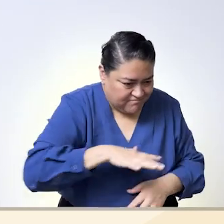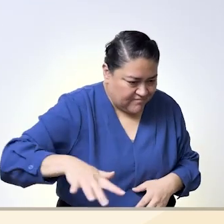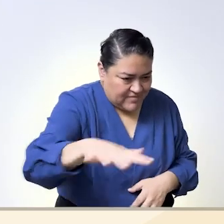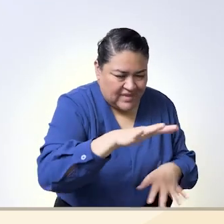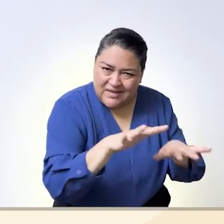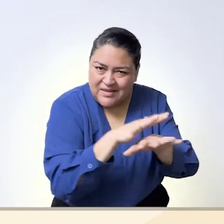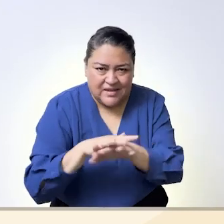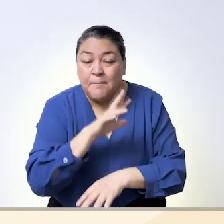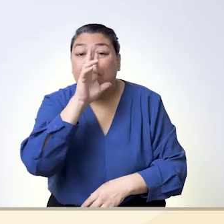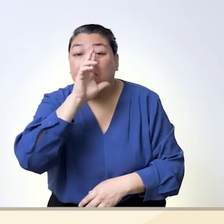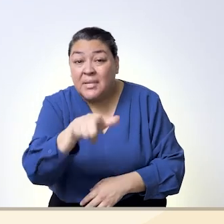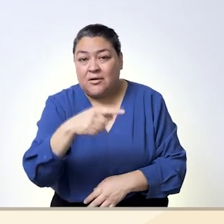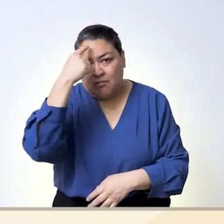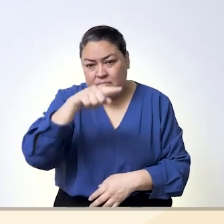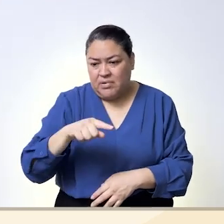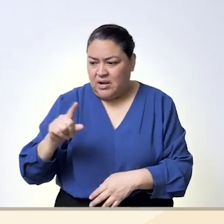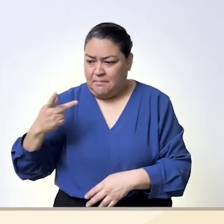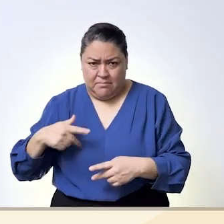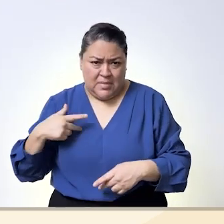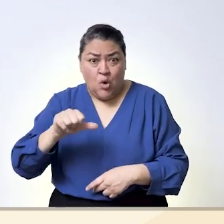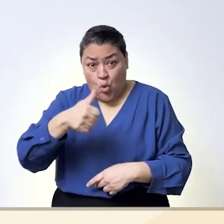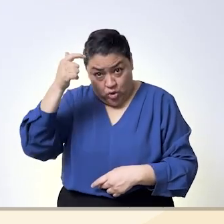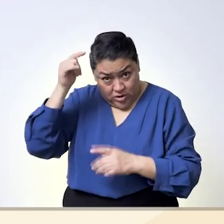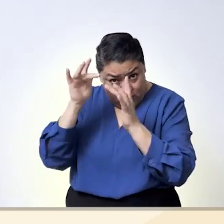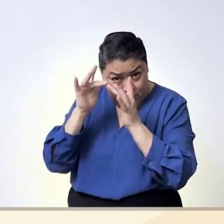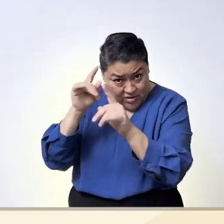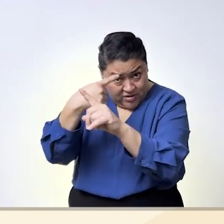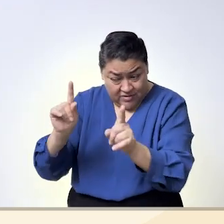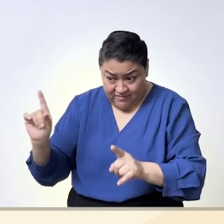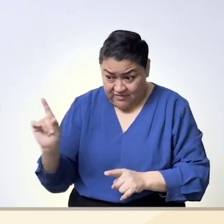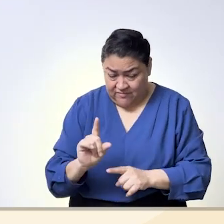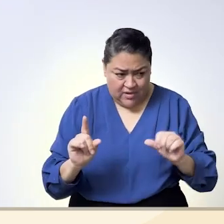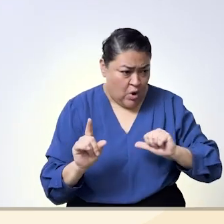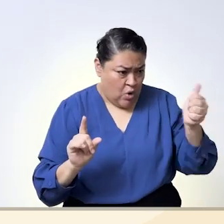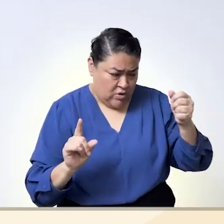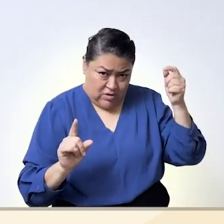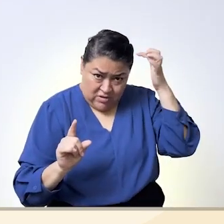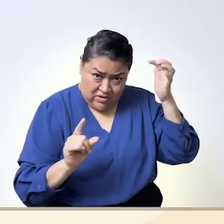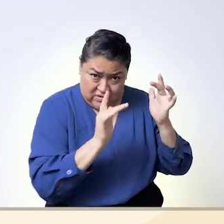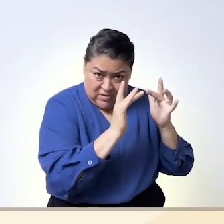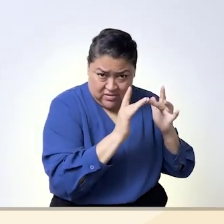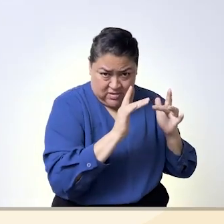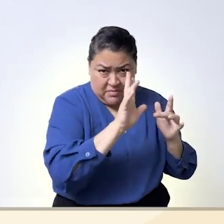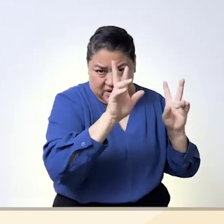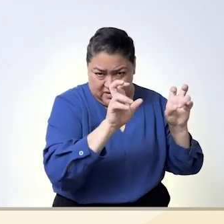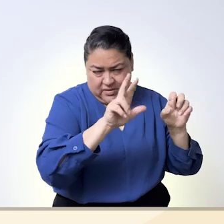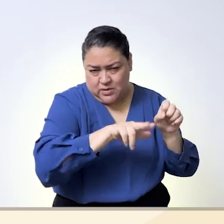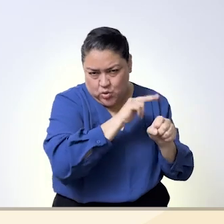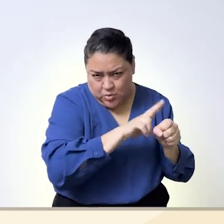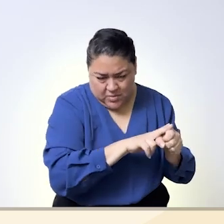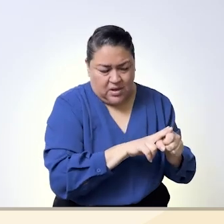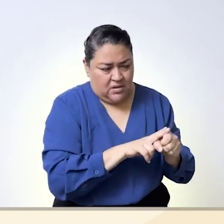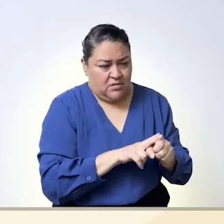incluyente y abierto a escuchar todas las necesidades es un espacio en el que todas las personas pueden estar más seguras, independientemente de si